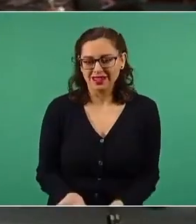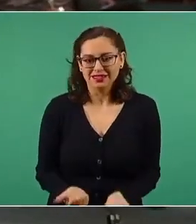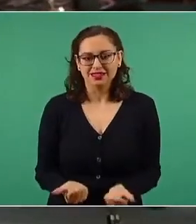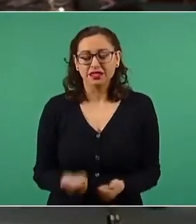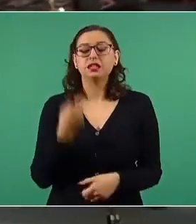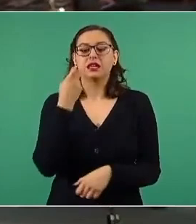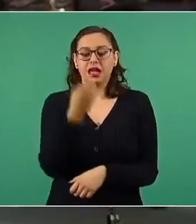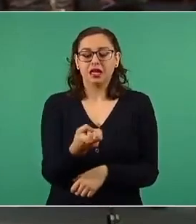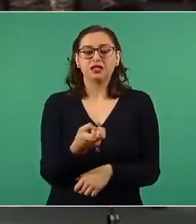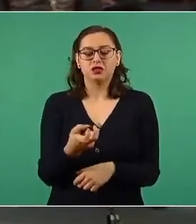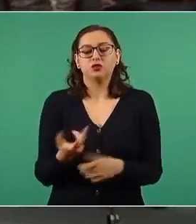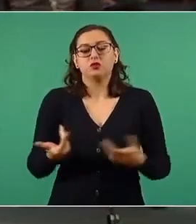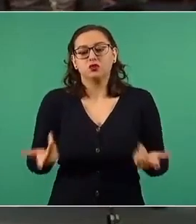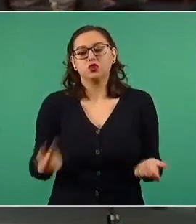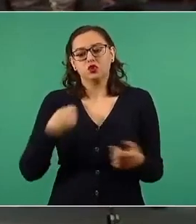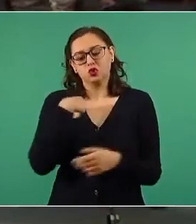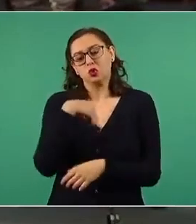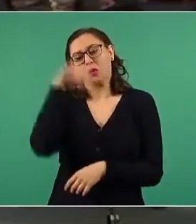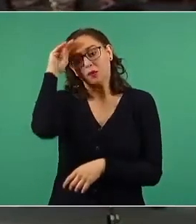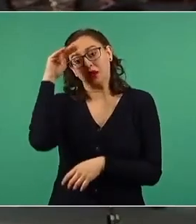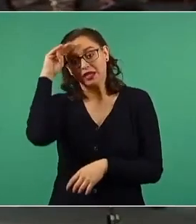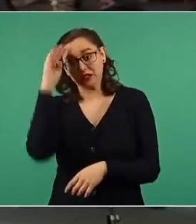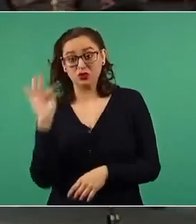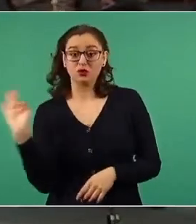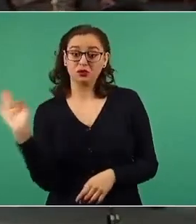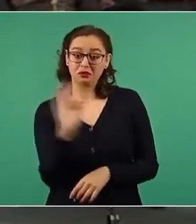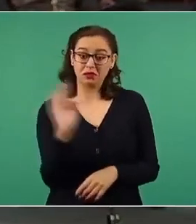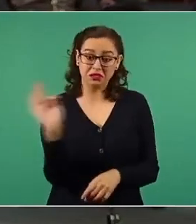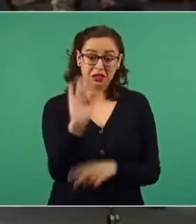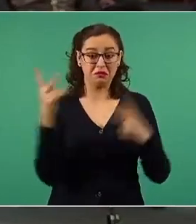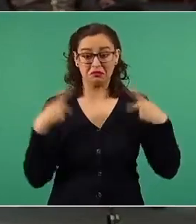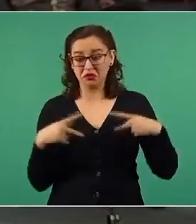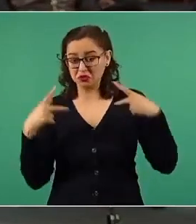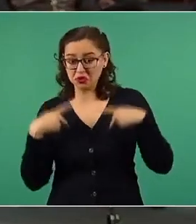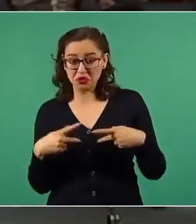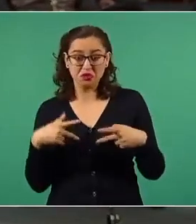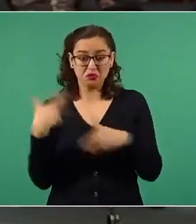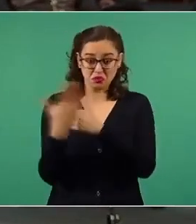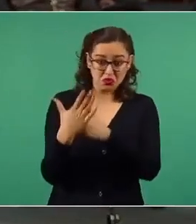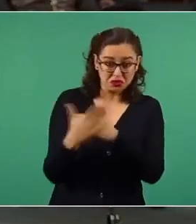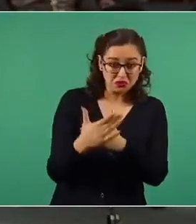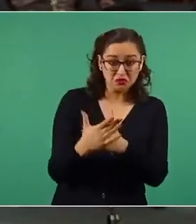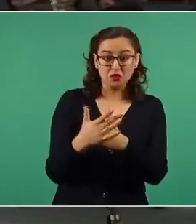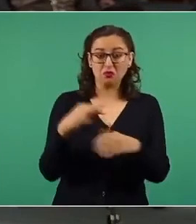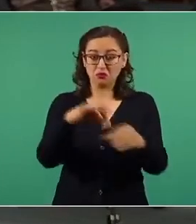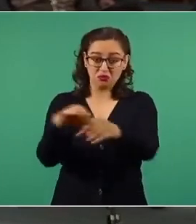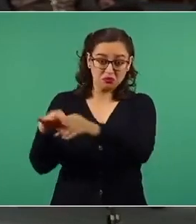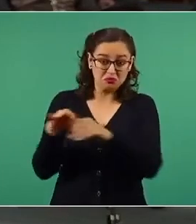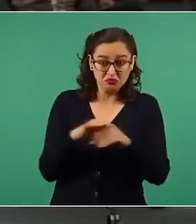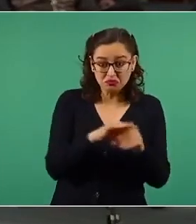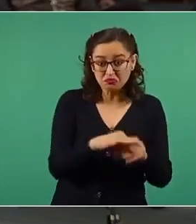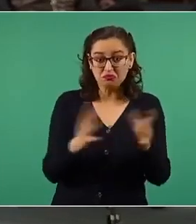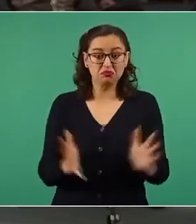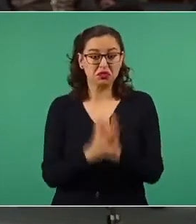ser vinculante porque no se llegan a los millones que se tienen que reunir, sobre todo porque no va a haber casi